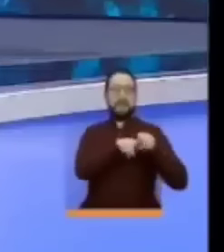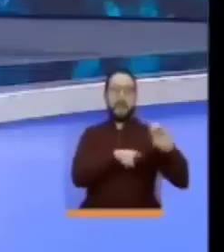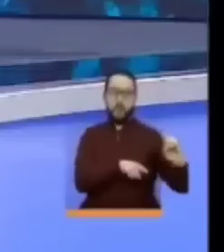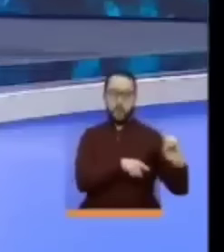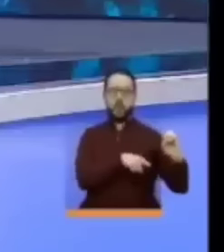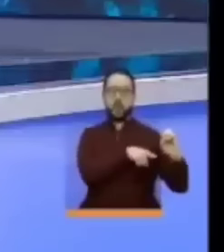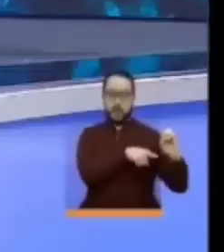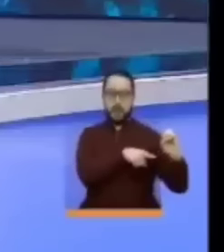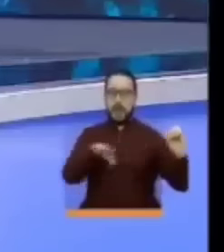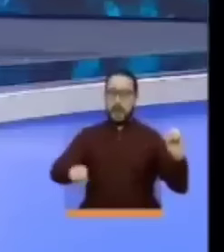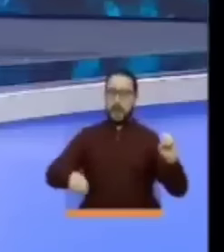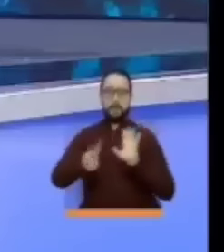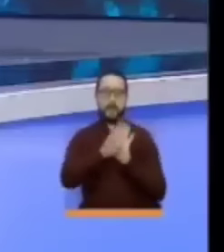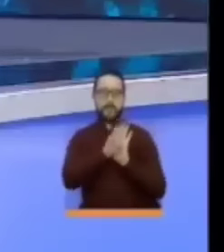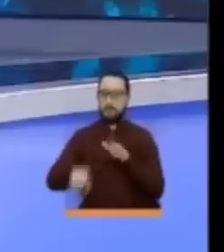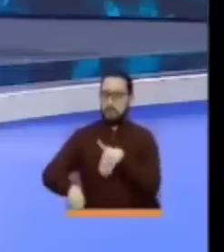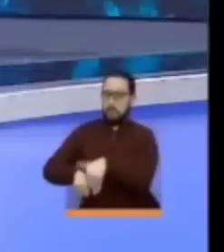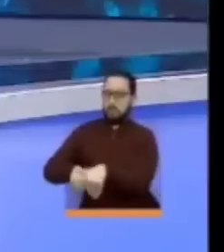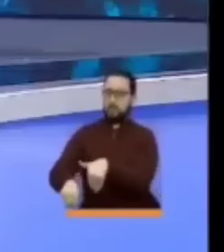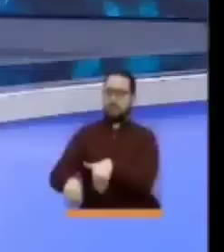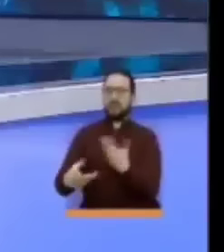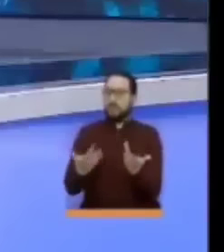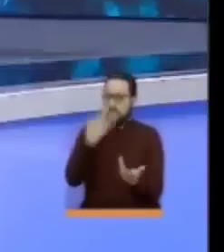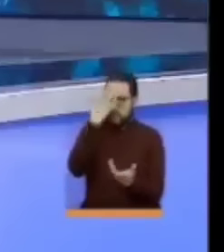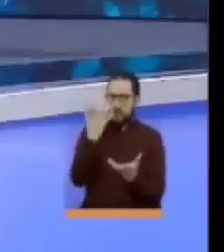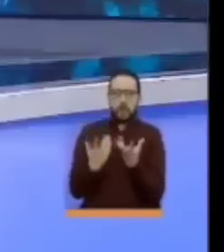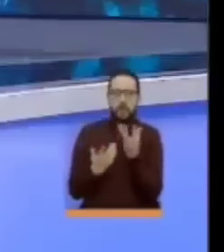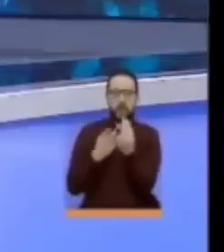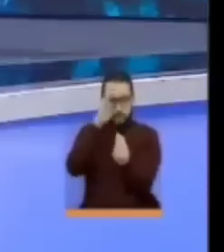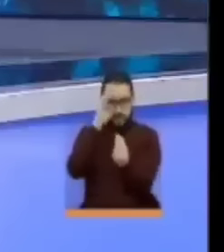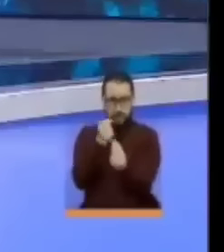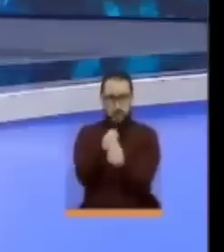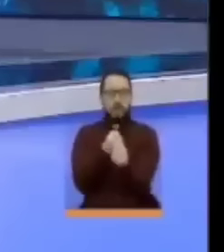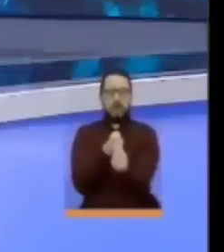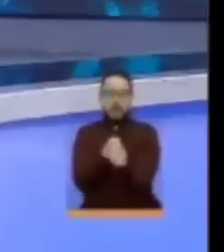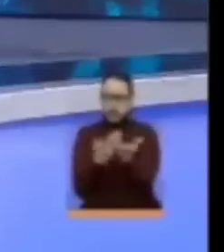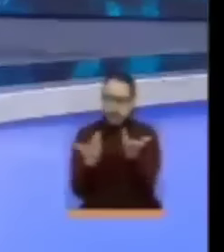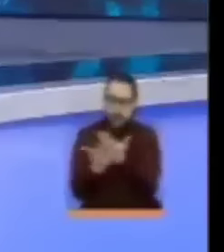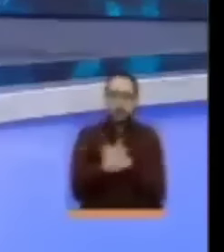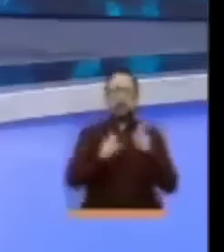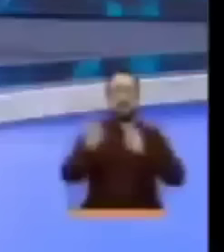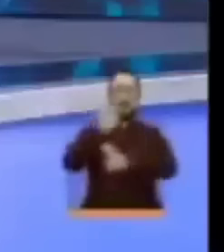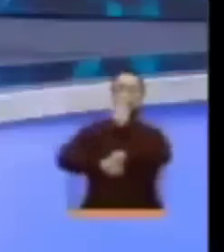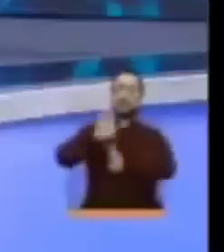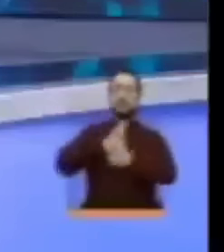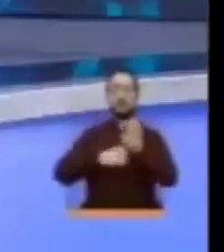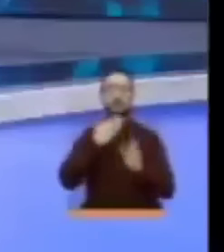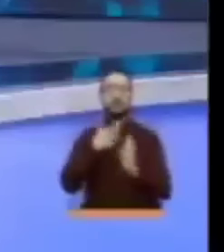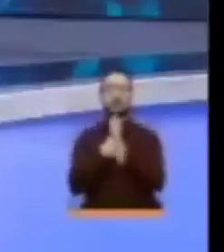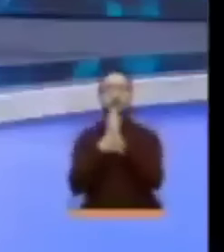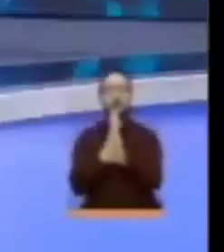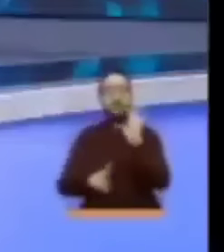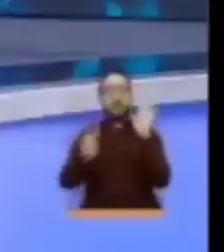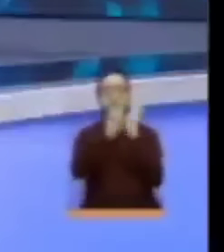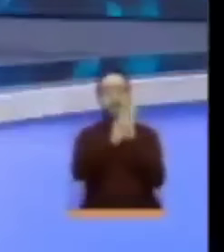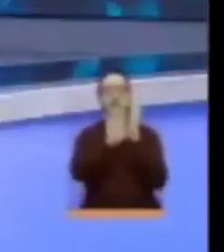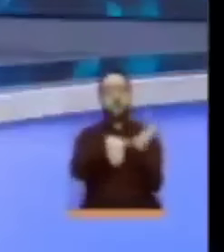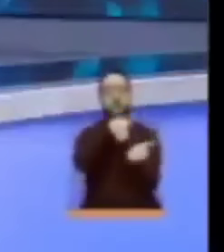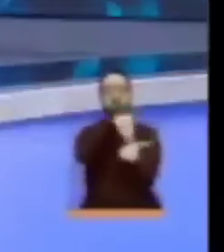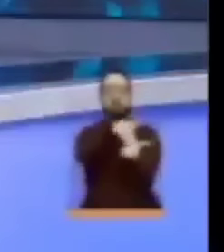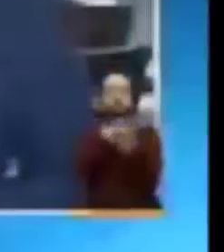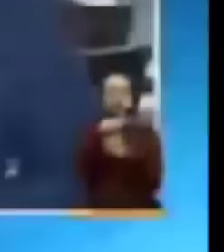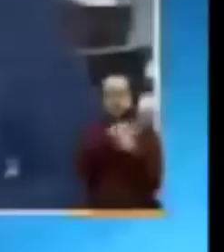presunta participación que tuvo el ganadero en la conformación del grupo criminal. Los defensores insisten que las pruebas y testimonios son contundentes